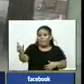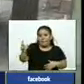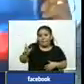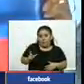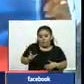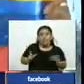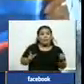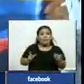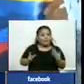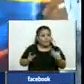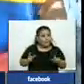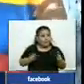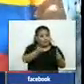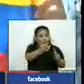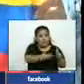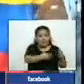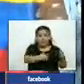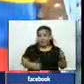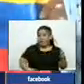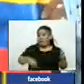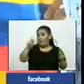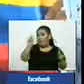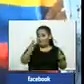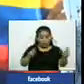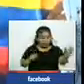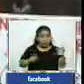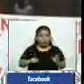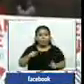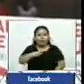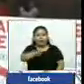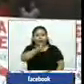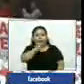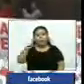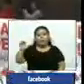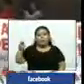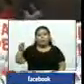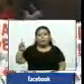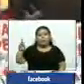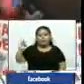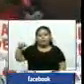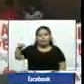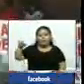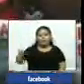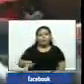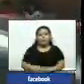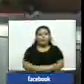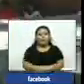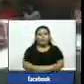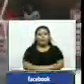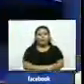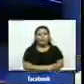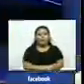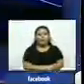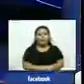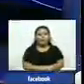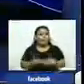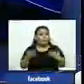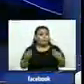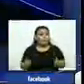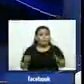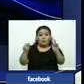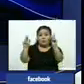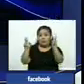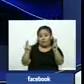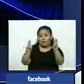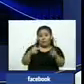nueva representación diplomática de Venezuela. Enrique López, Voz de América, San Salvador. En más temas,